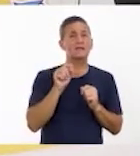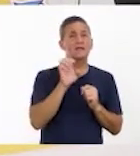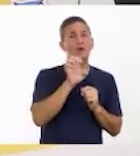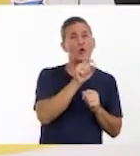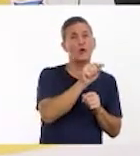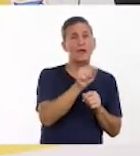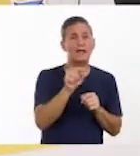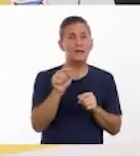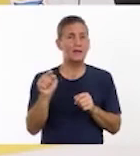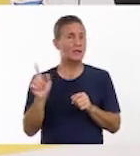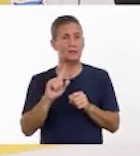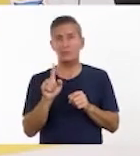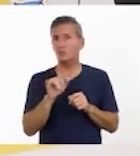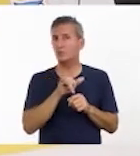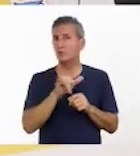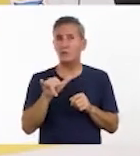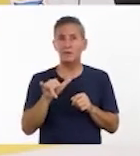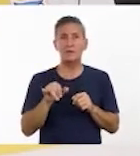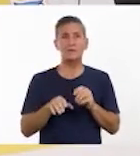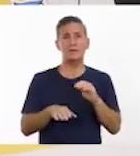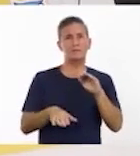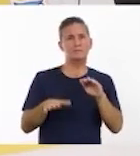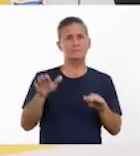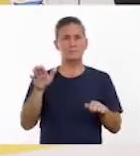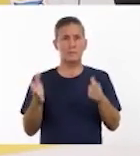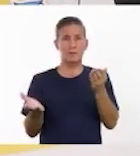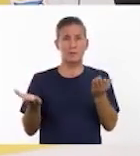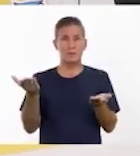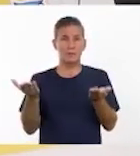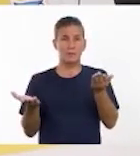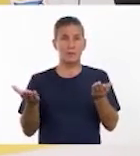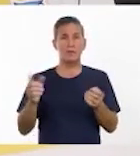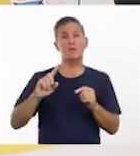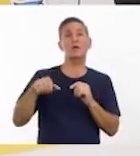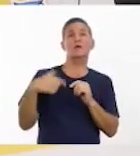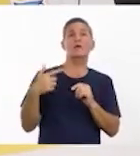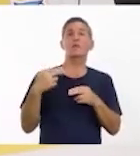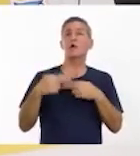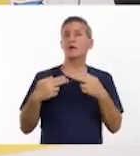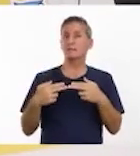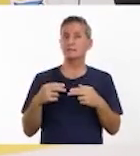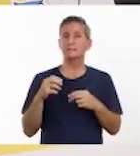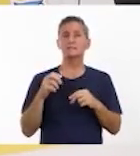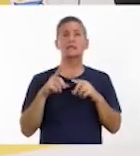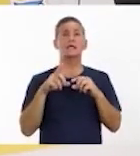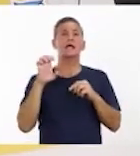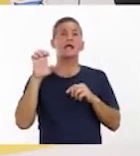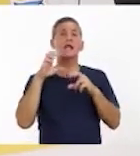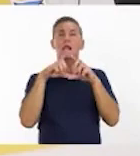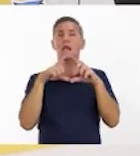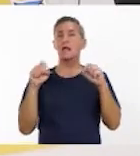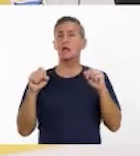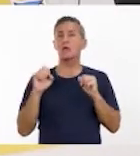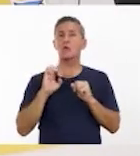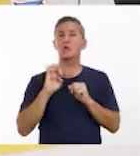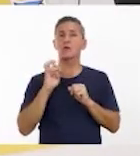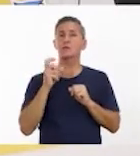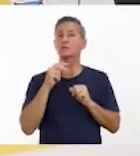catódica. Que si los electrones no son iguales deben balancear para después hacer la ecuación